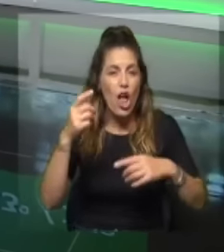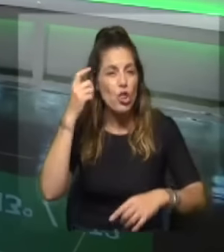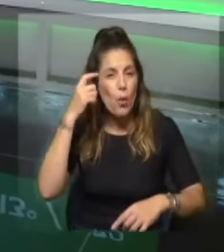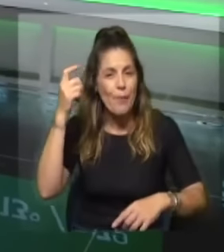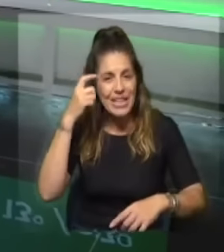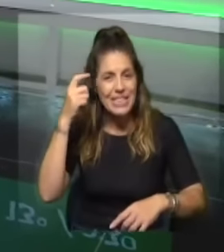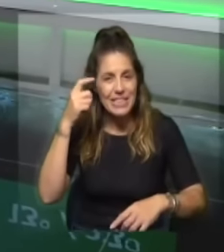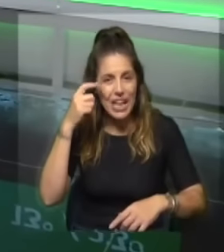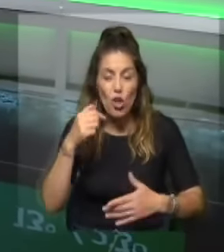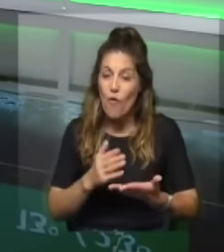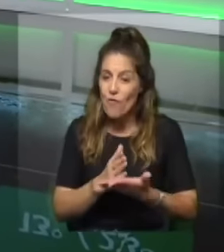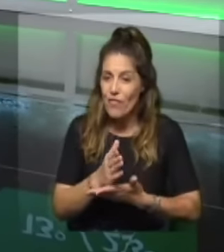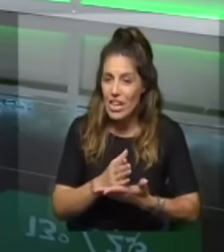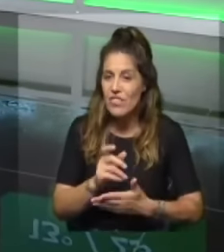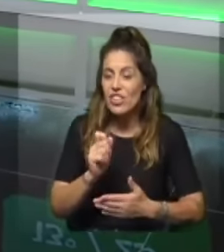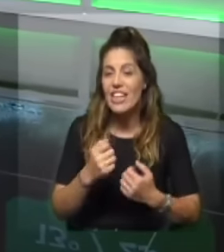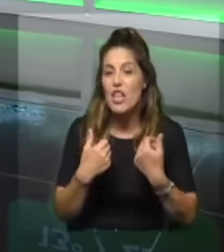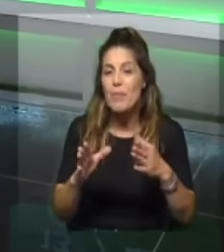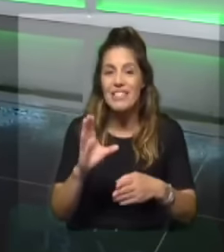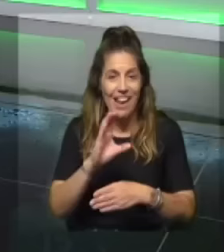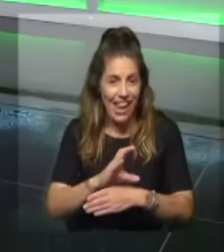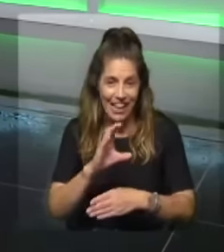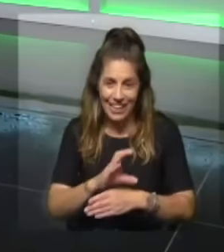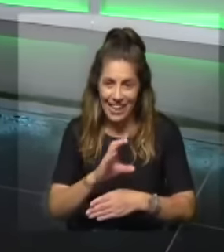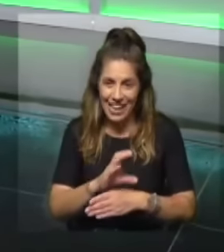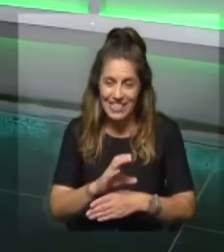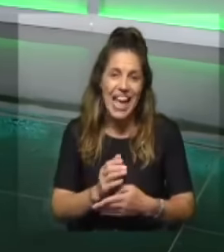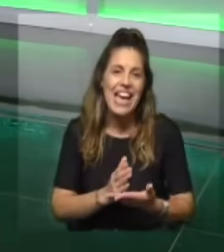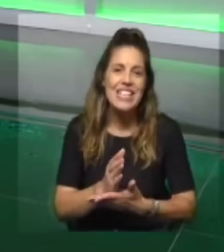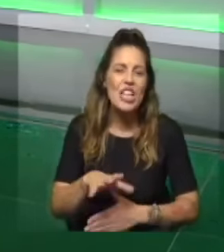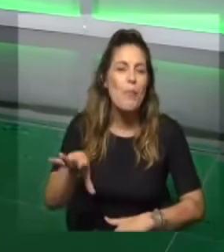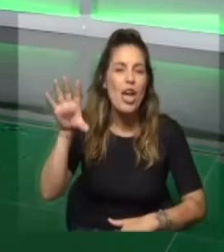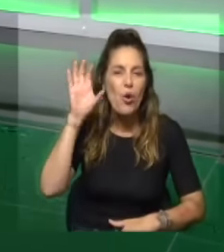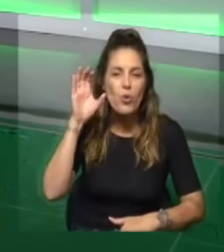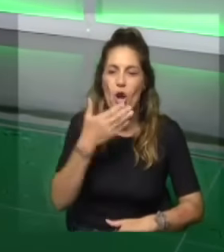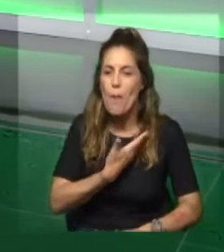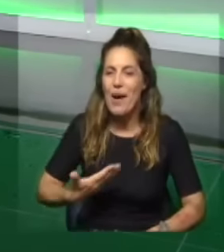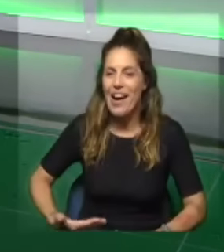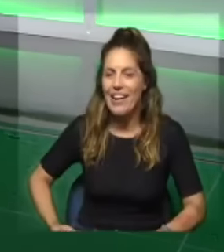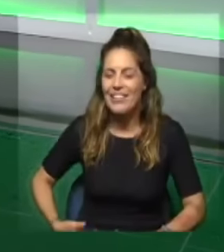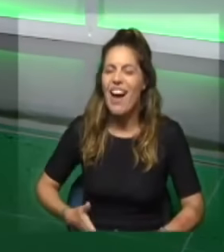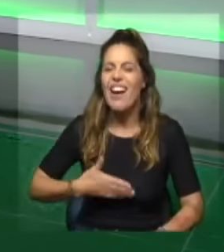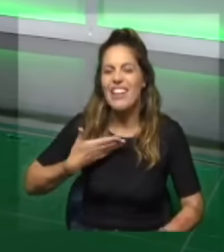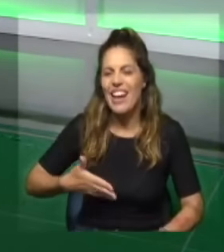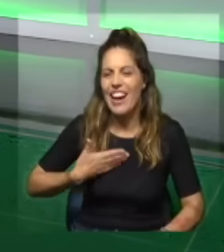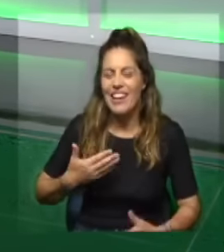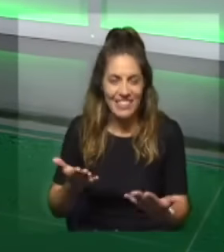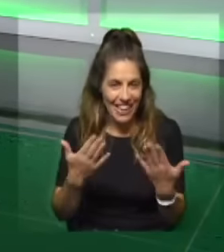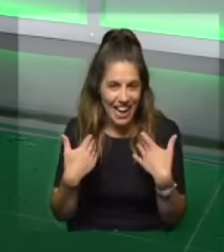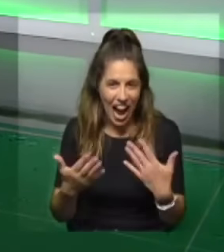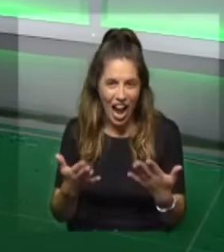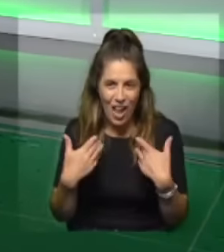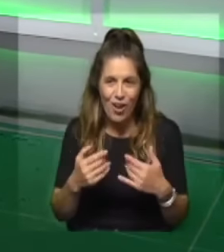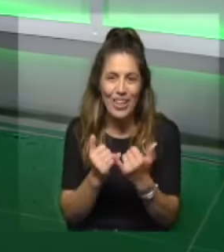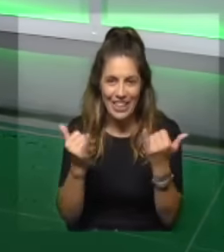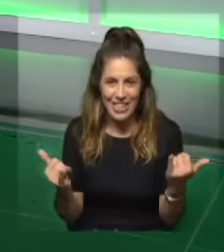que es es un beneficio para quienes comienzan las clases porque siempre escucho a a maestras Y maestros quejarse mucho del calor intenso en